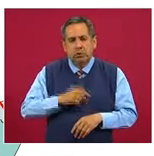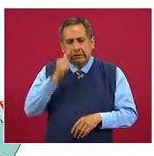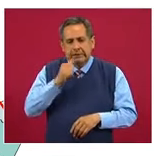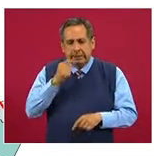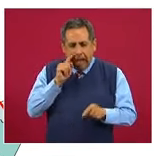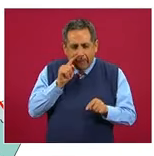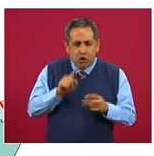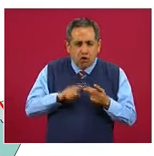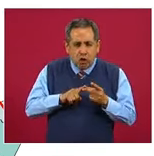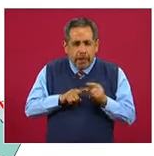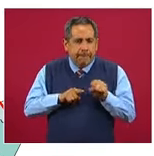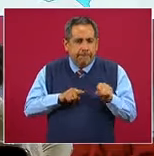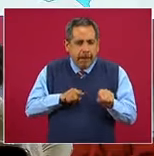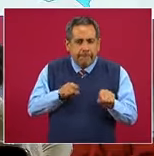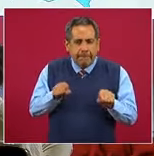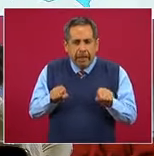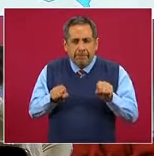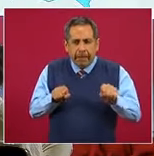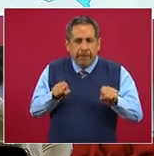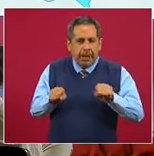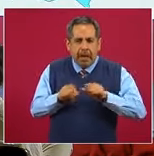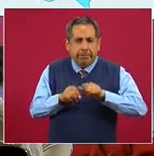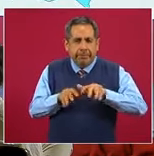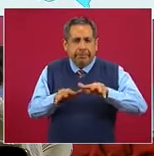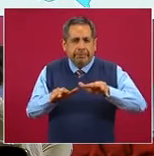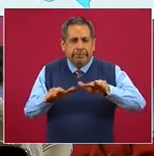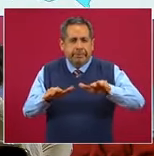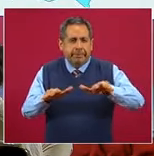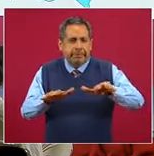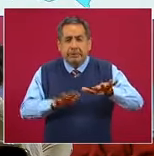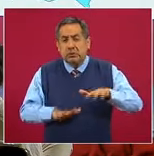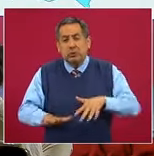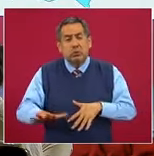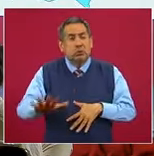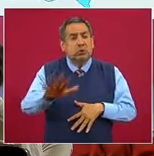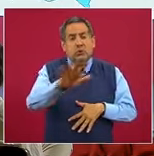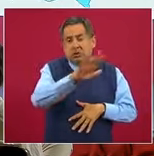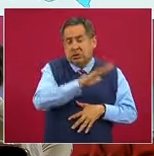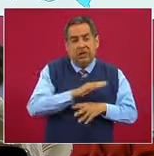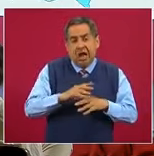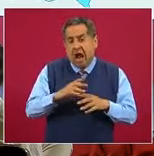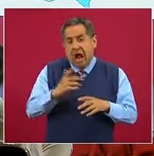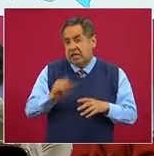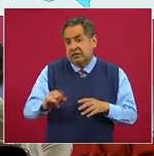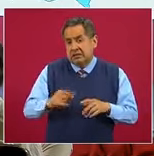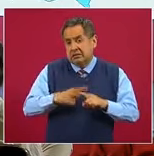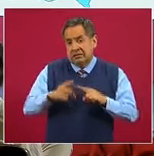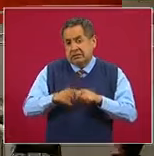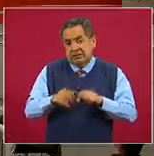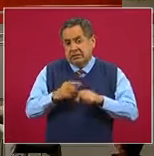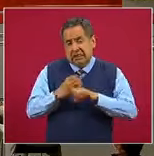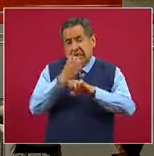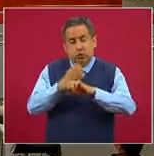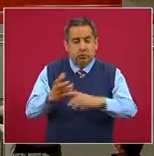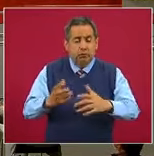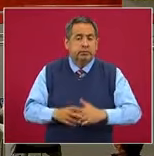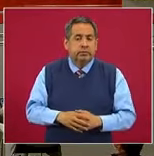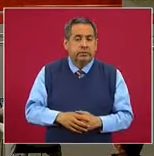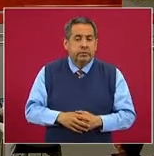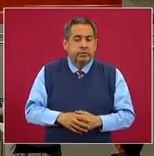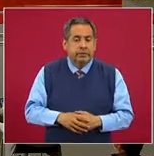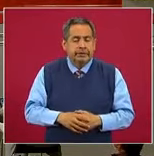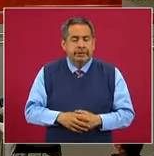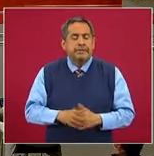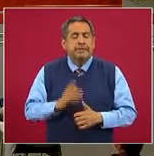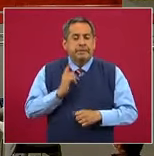la vamos observando, cómo se va dispersando a través de nuestros estados de la República. Bueno, una vez